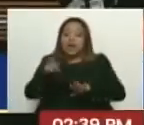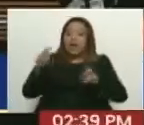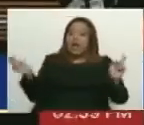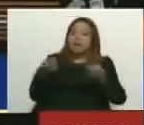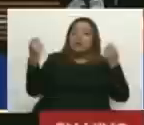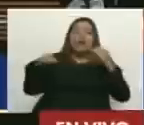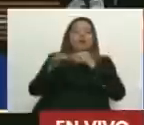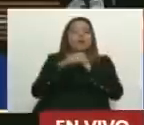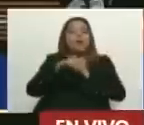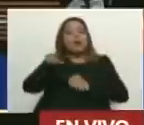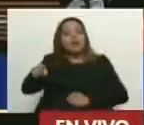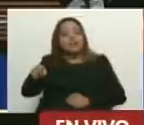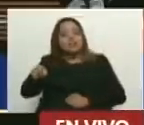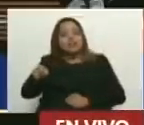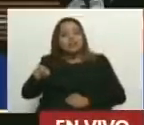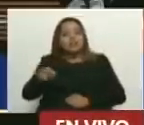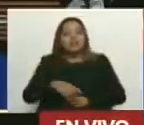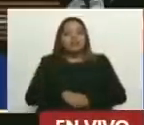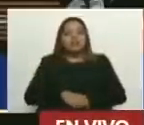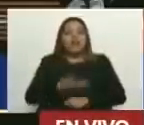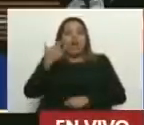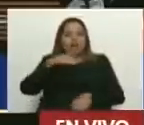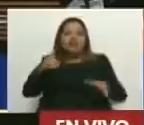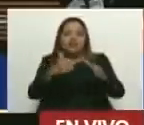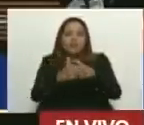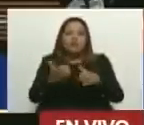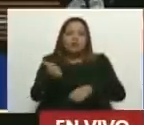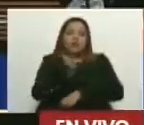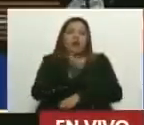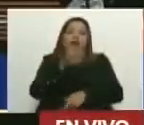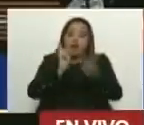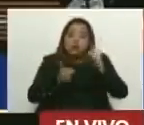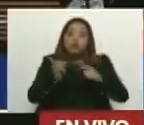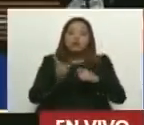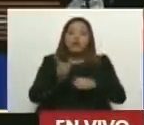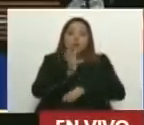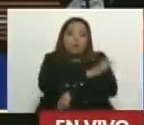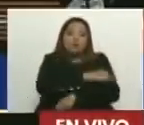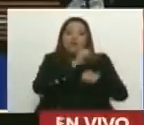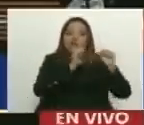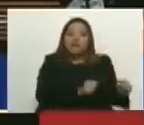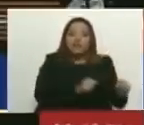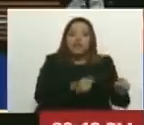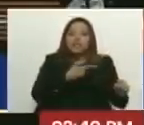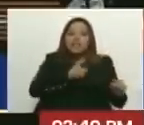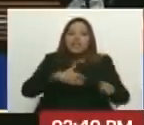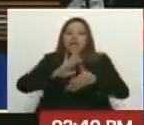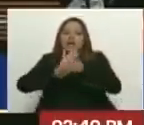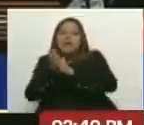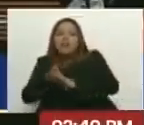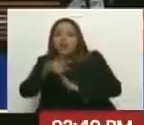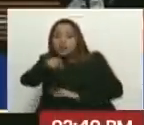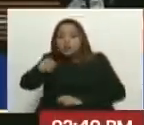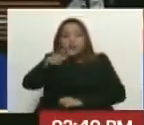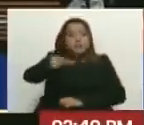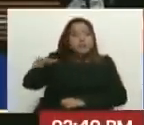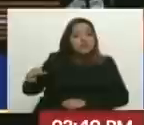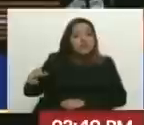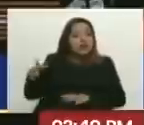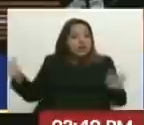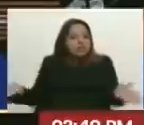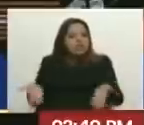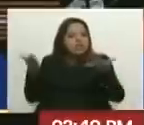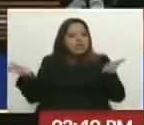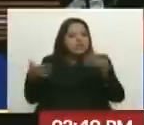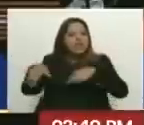esta, créanme, y hay sectores de extrema derecha que la asumen, incitan al exterminio, incitan a que en